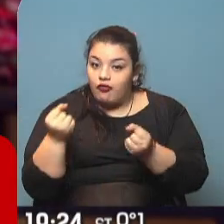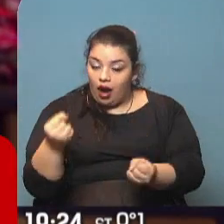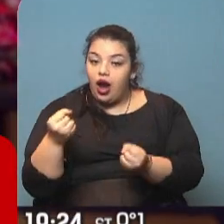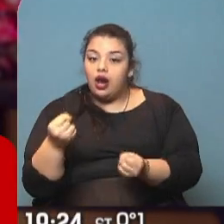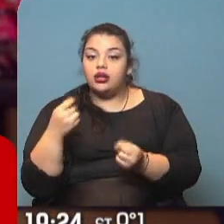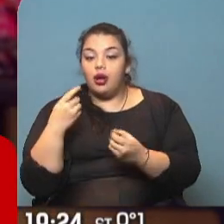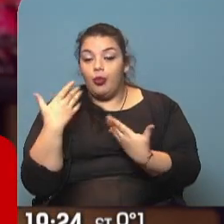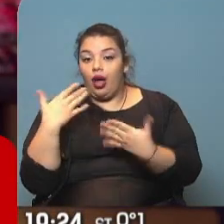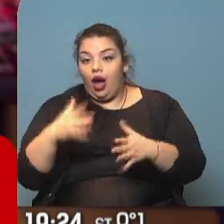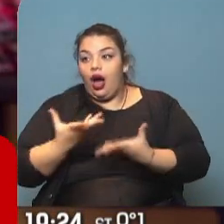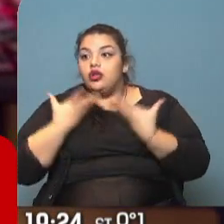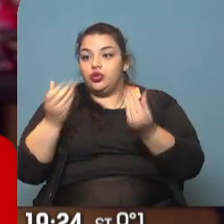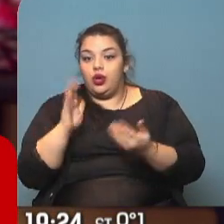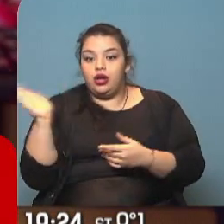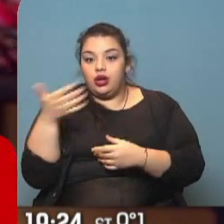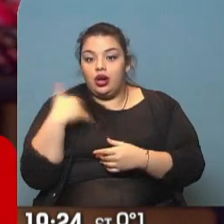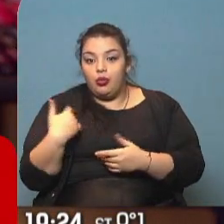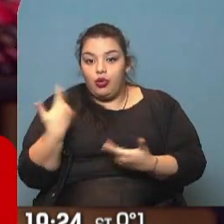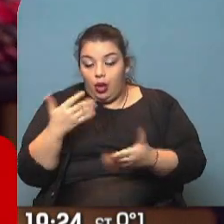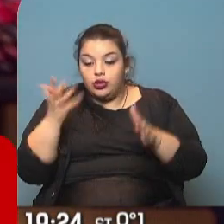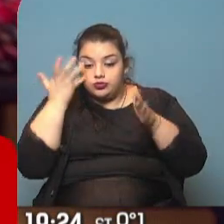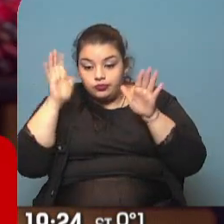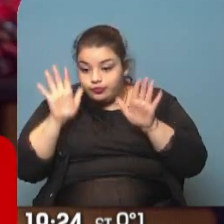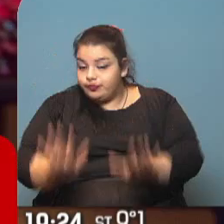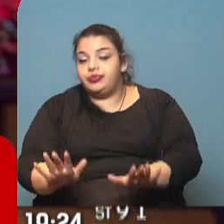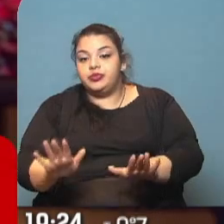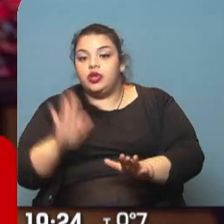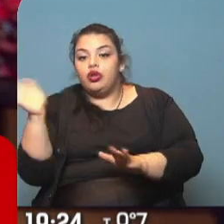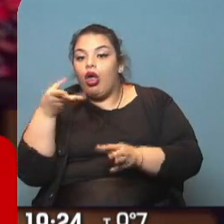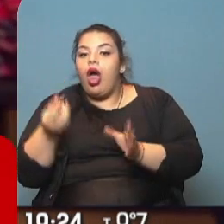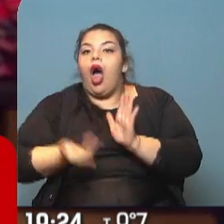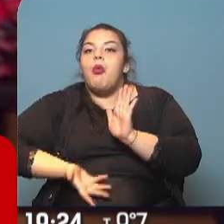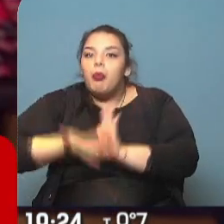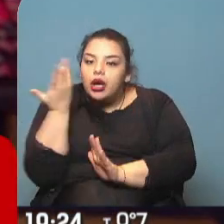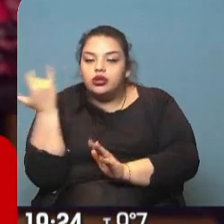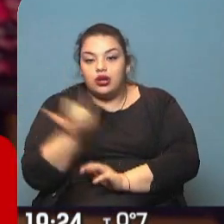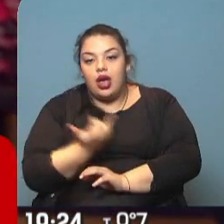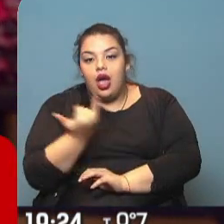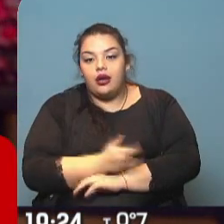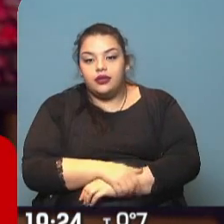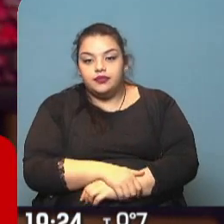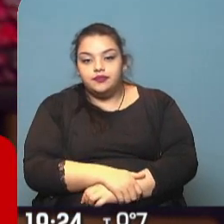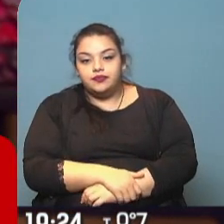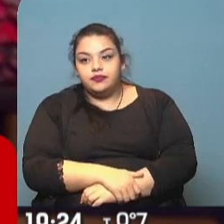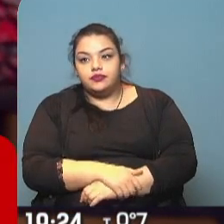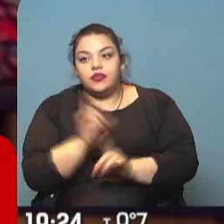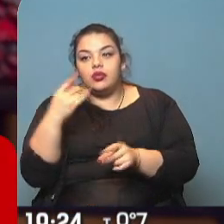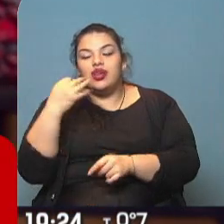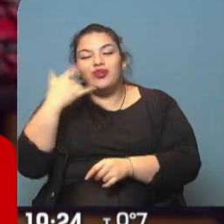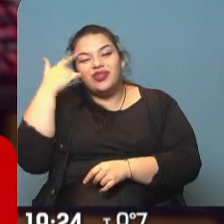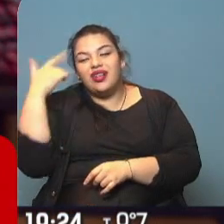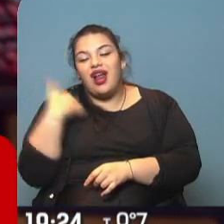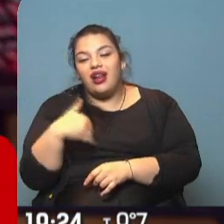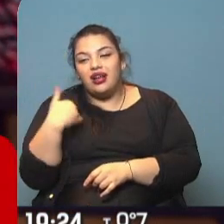en el mercado, que permita estabilizar todo el mercado de cambios, esta incertidumbre que hay. Hay que tener en cuenta que Argentina, el